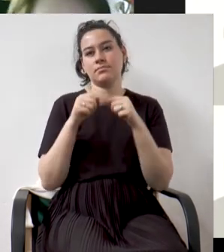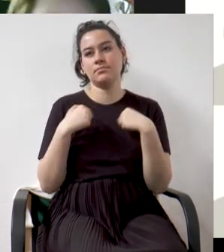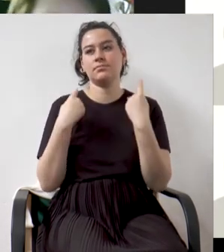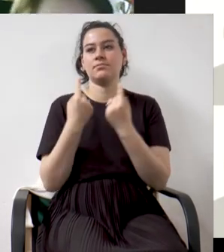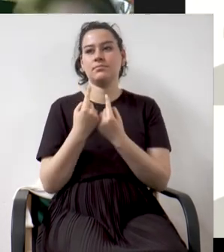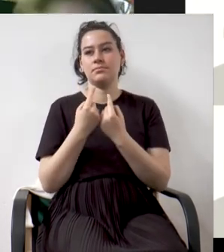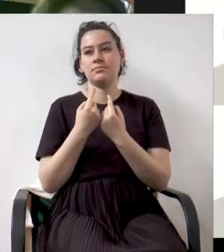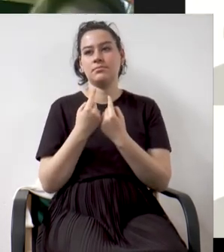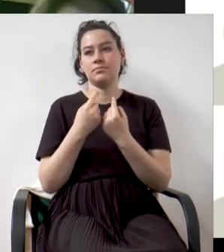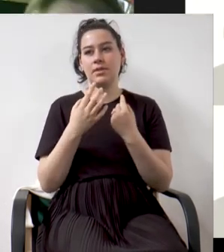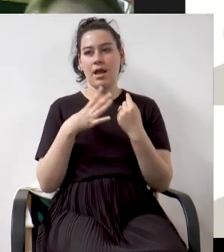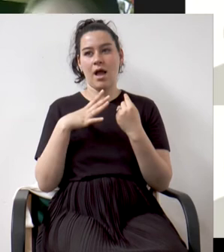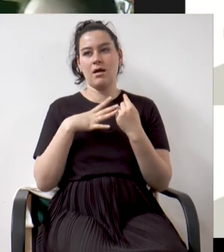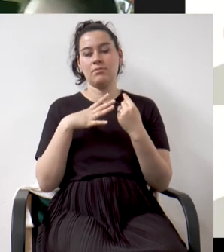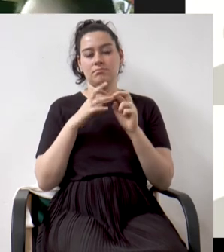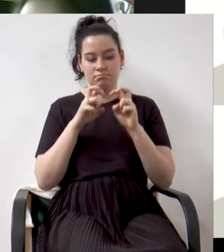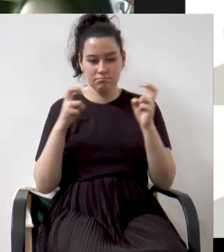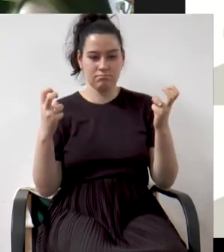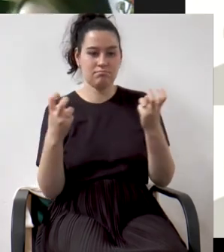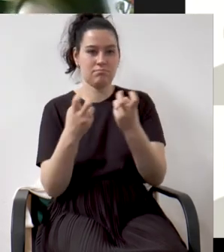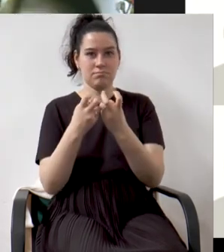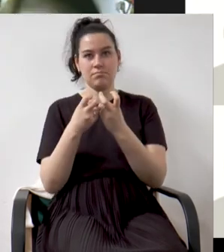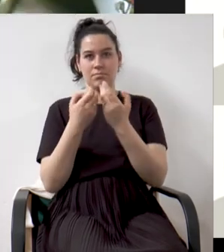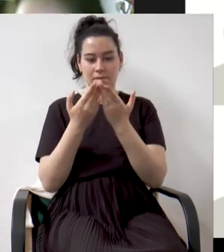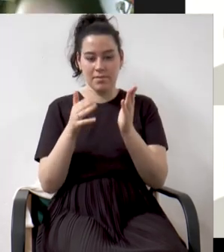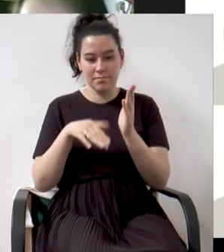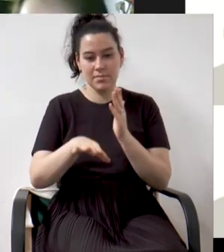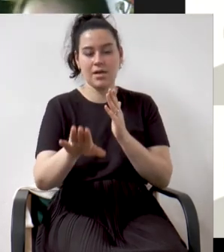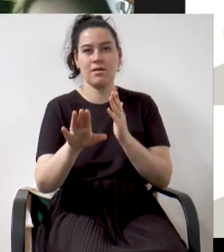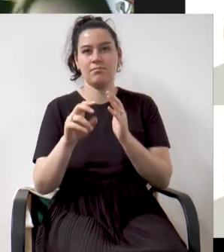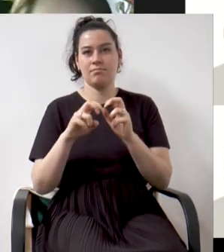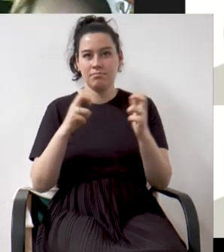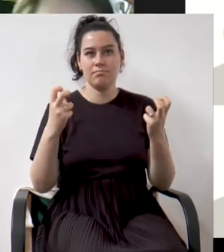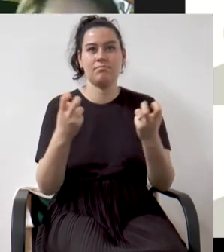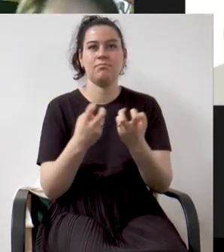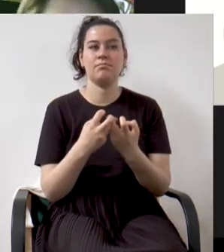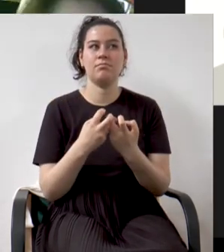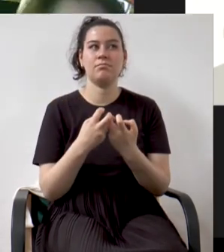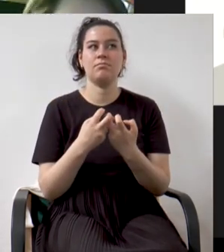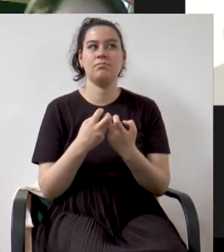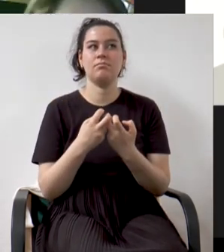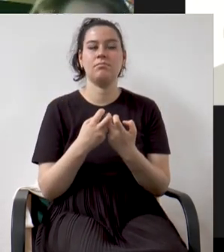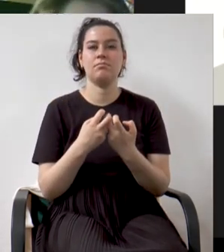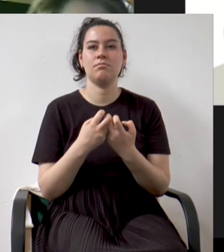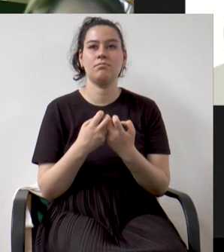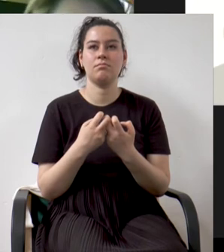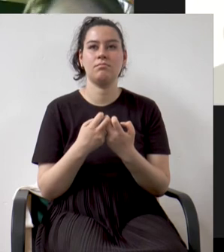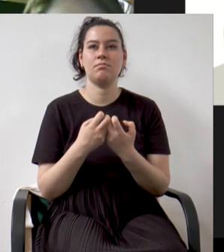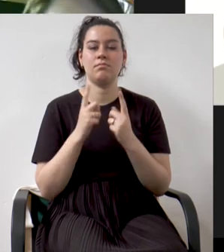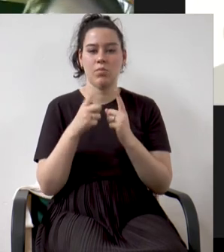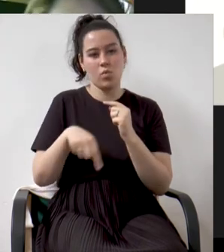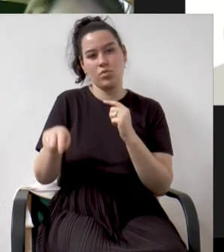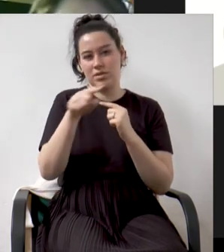empezando... Tenemos una ronda para empezar, mejor dicho, pero no empezamos. Una ronda para empezar con esa enorme sábana, que ustedes